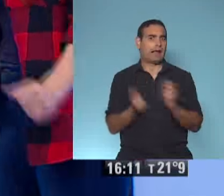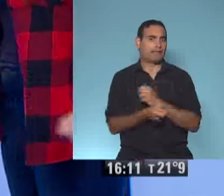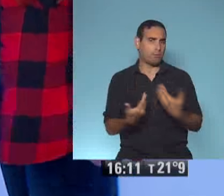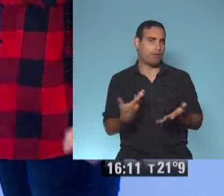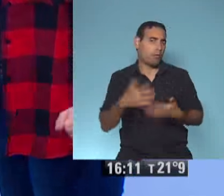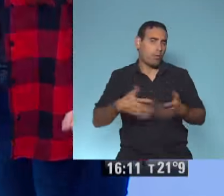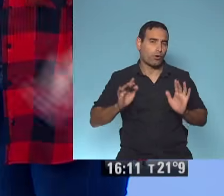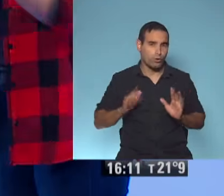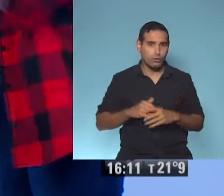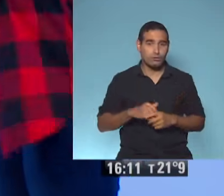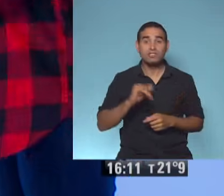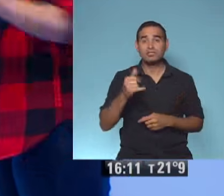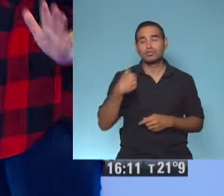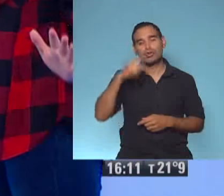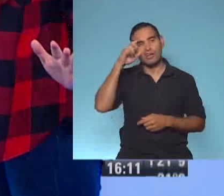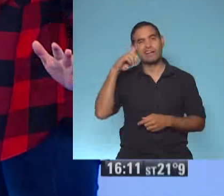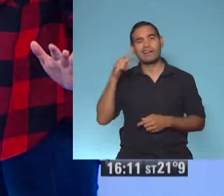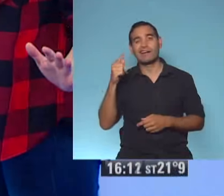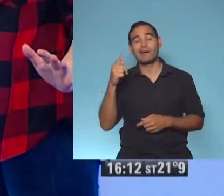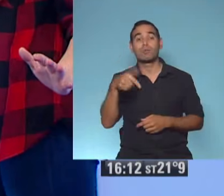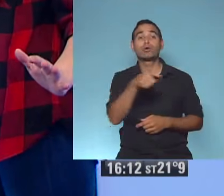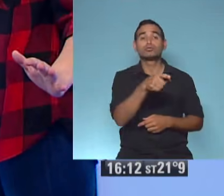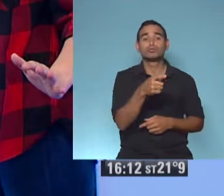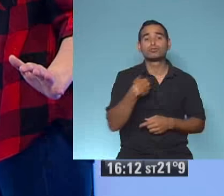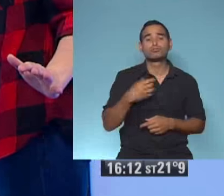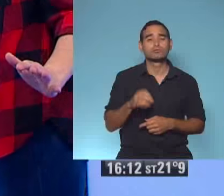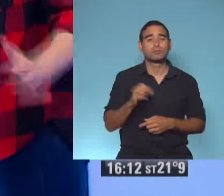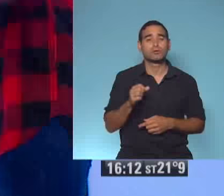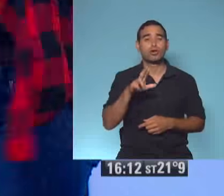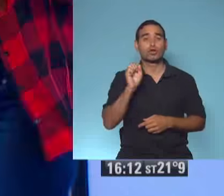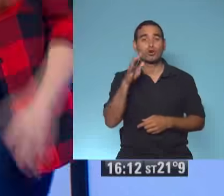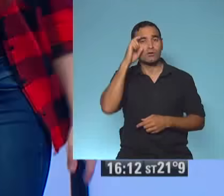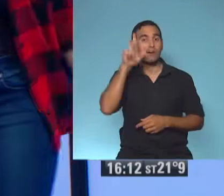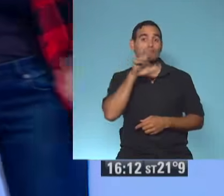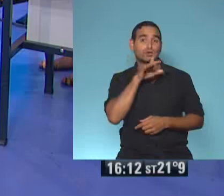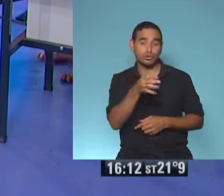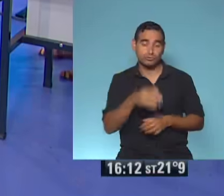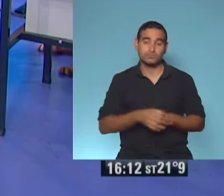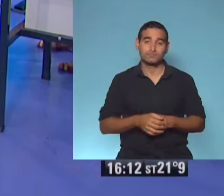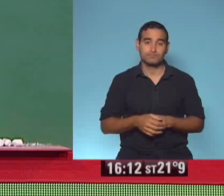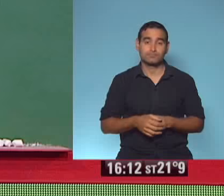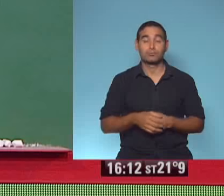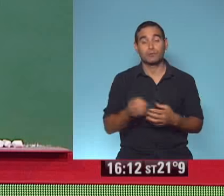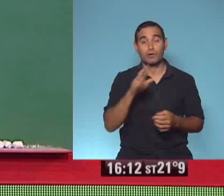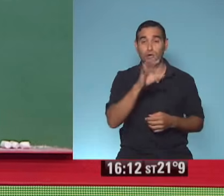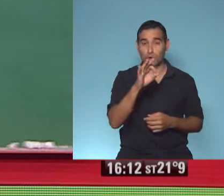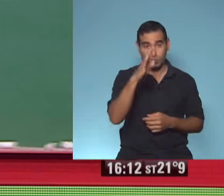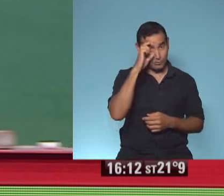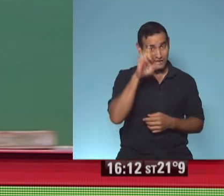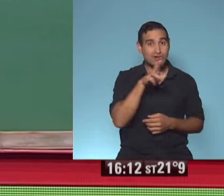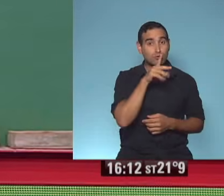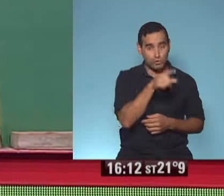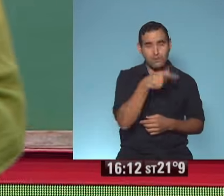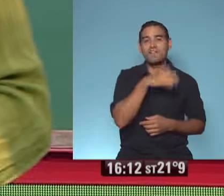Ah, dale. Yo soy Erika, ¿y vos? Y yo me puedo llamar Roberto. Perfecto. Muy bien. Roberto va a ir a